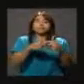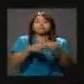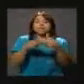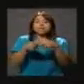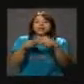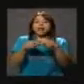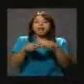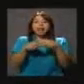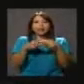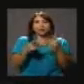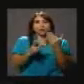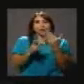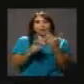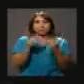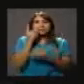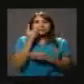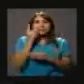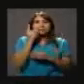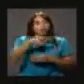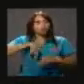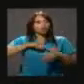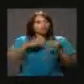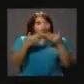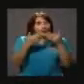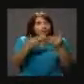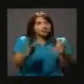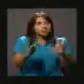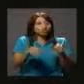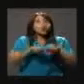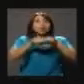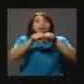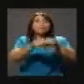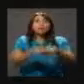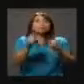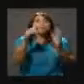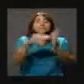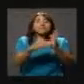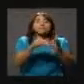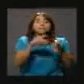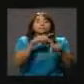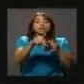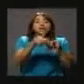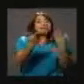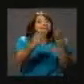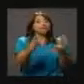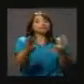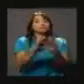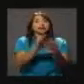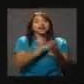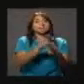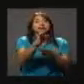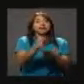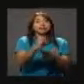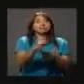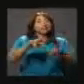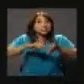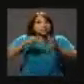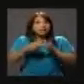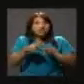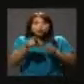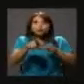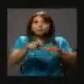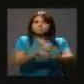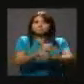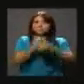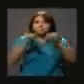carrera, graduamos a mil profesionales y se cerró la carrera. Ahí usted tiene una garantía de conseguir trabajo, no como